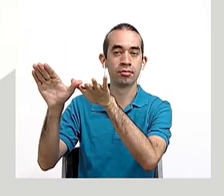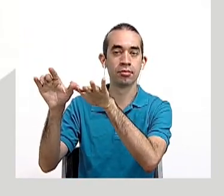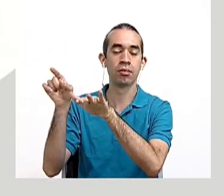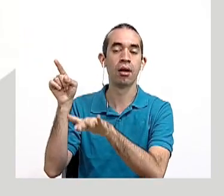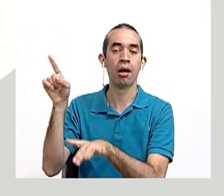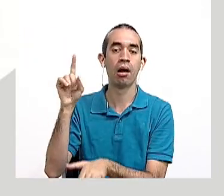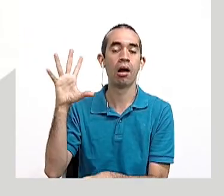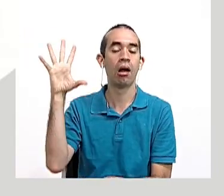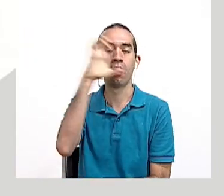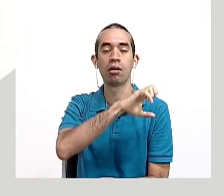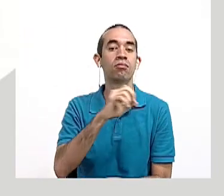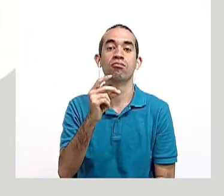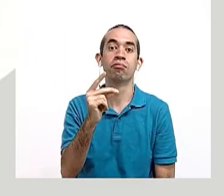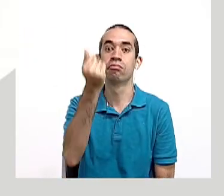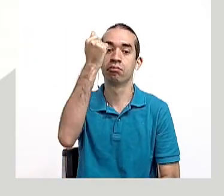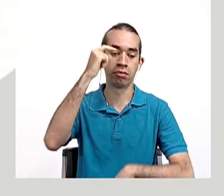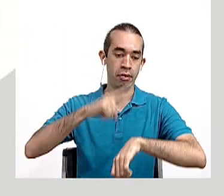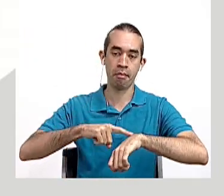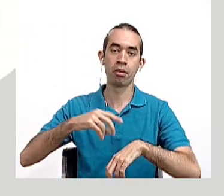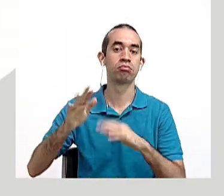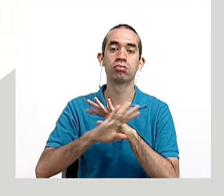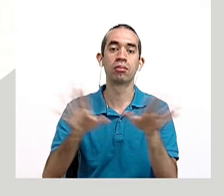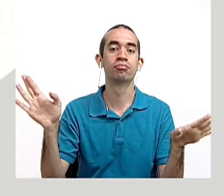expresa la fugacidad del tiempo,